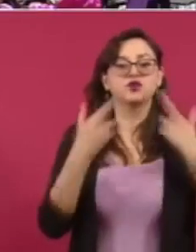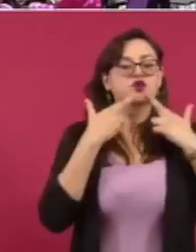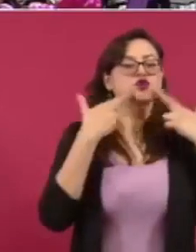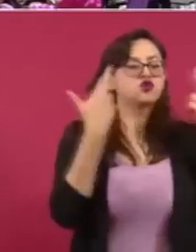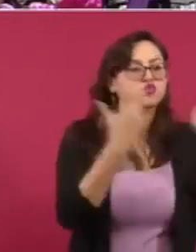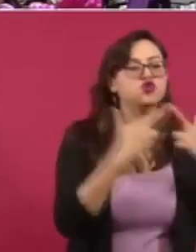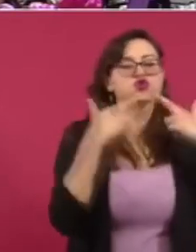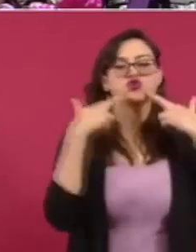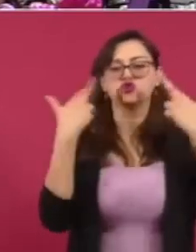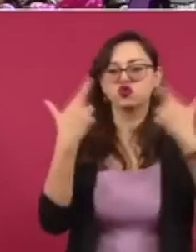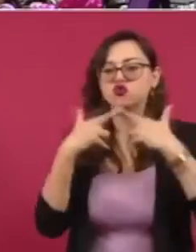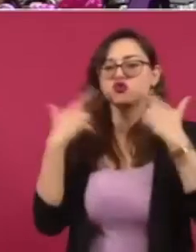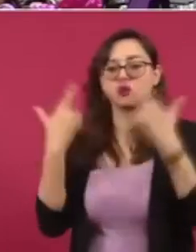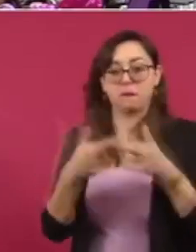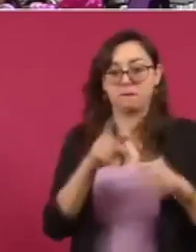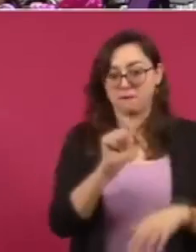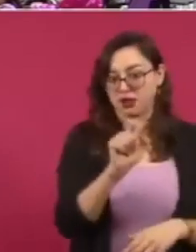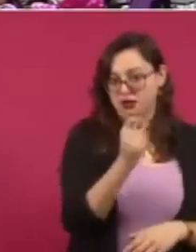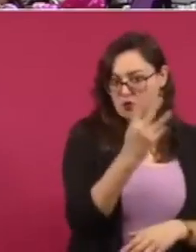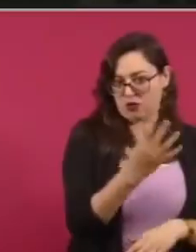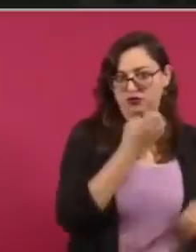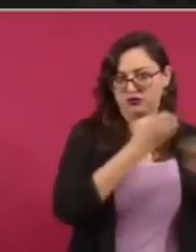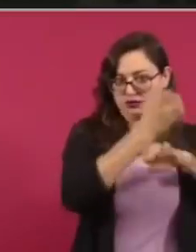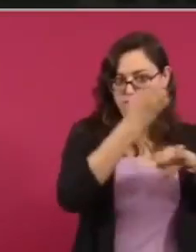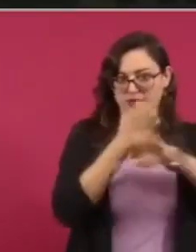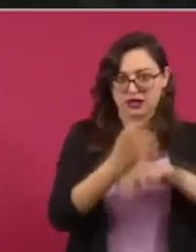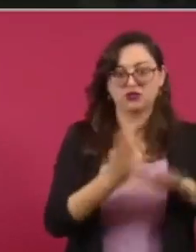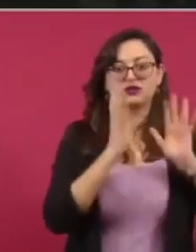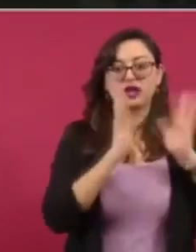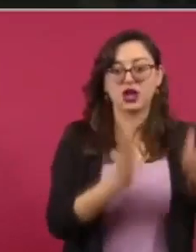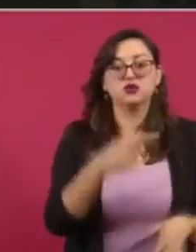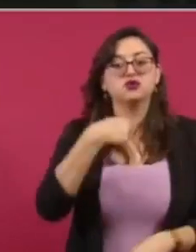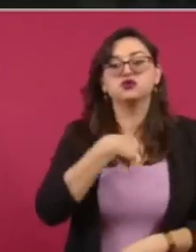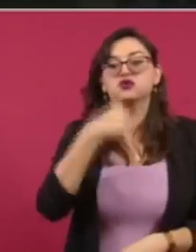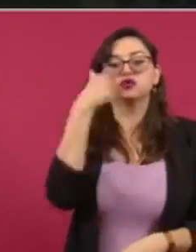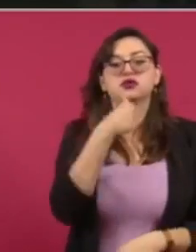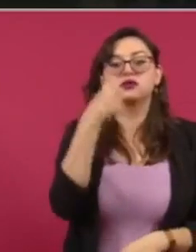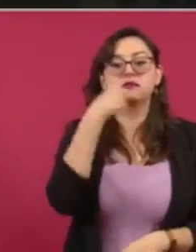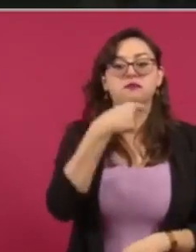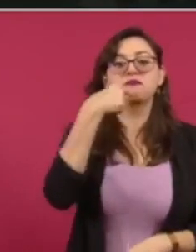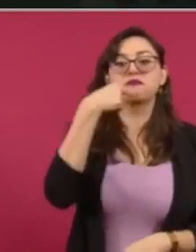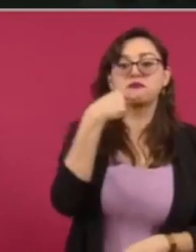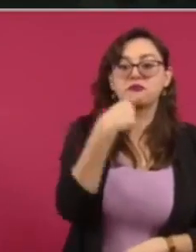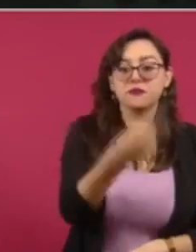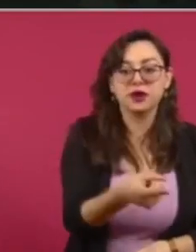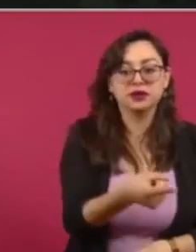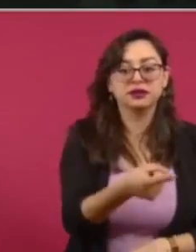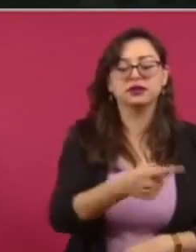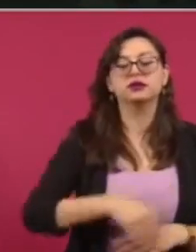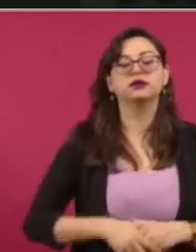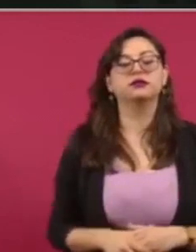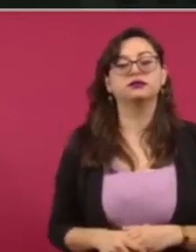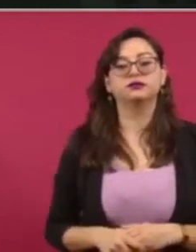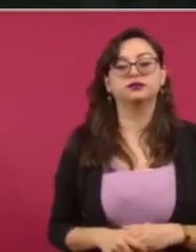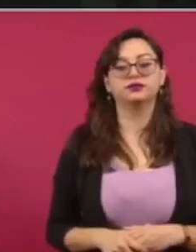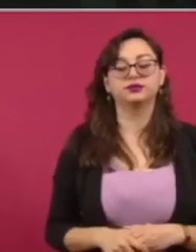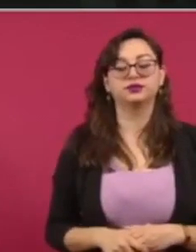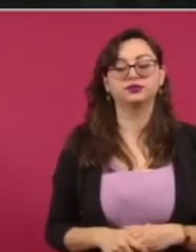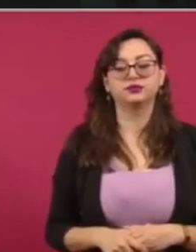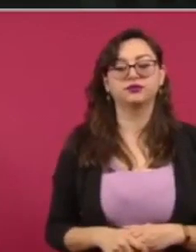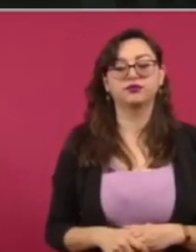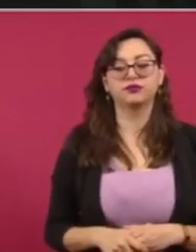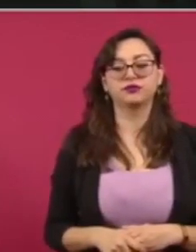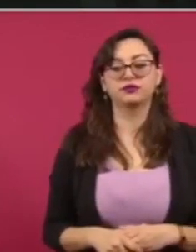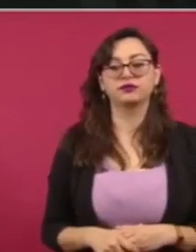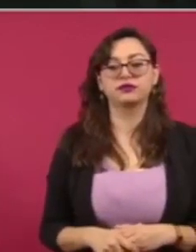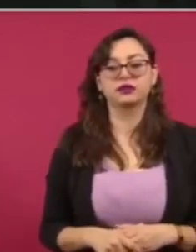avances. Sí dijeron que hace falta mucho por hacer para garantizar las condiciones de igualdad y equidad que existen, que exigen las mujeres,